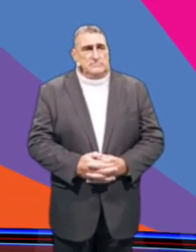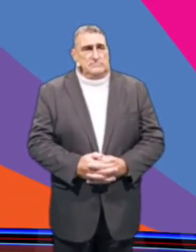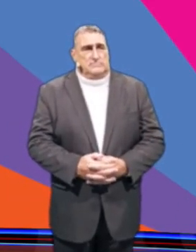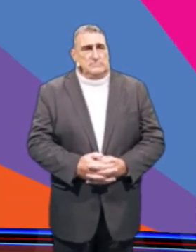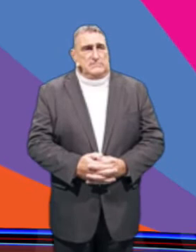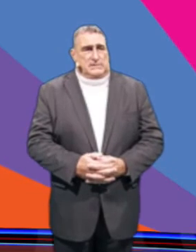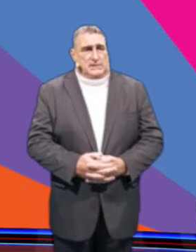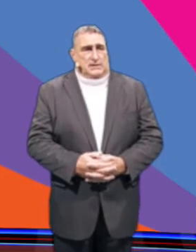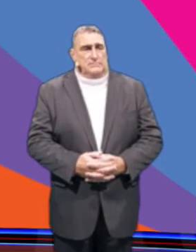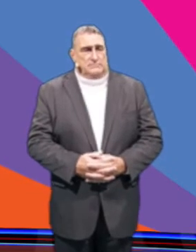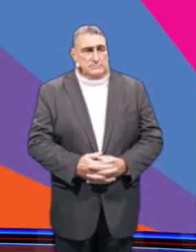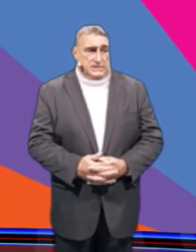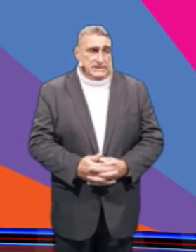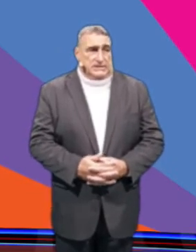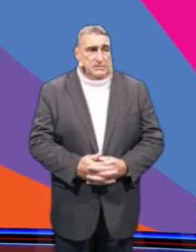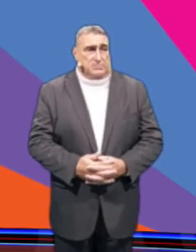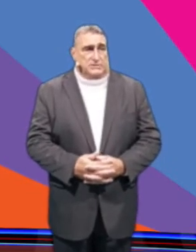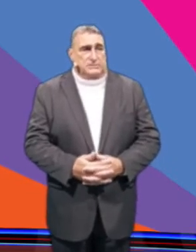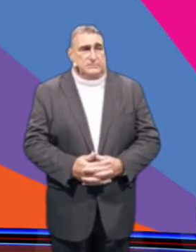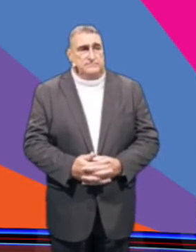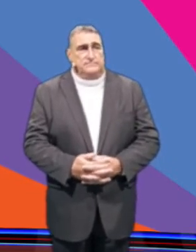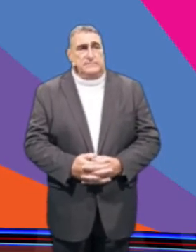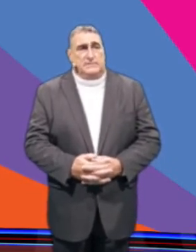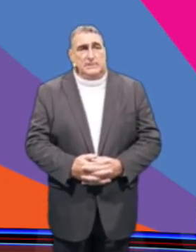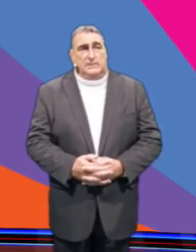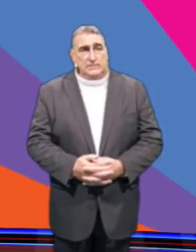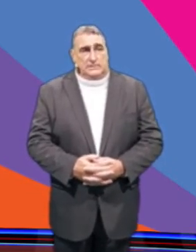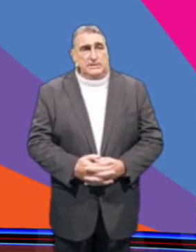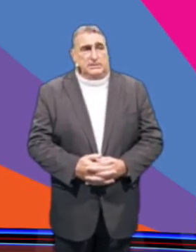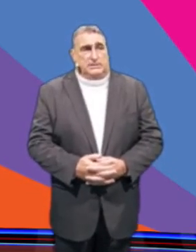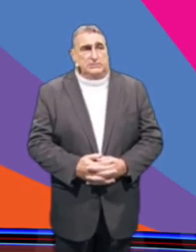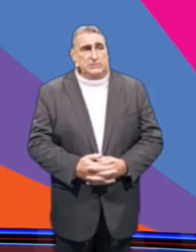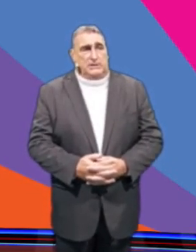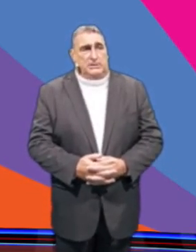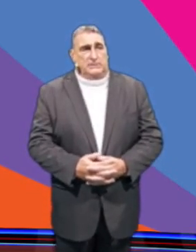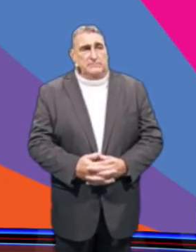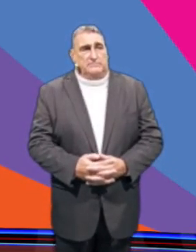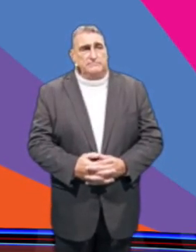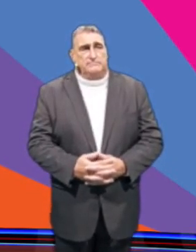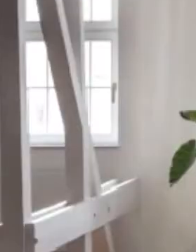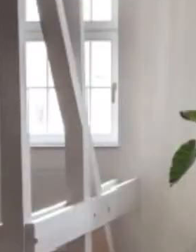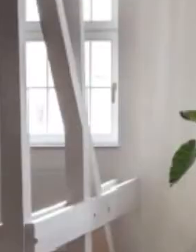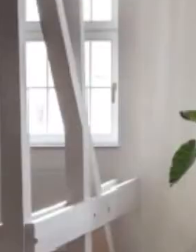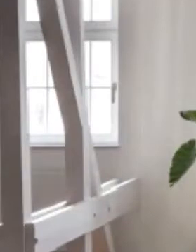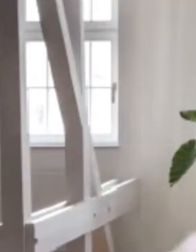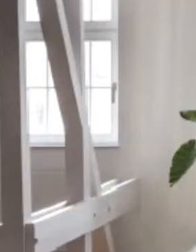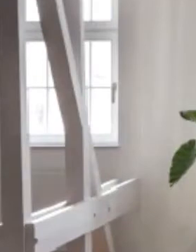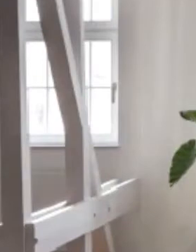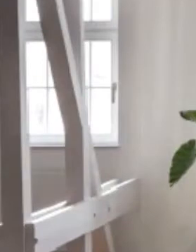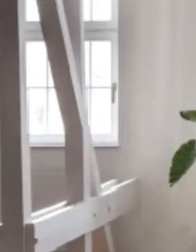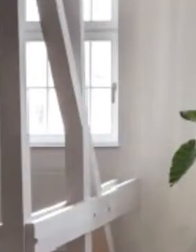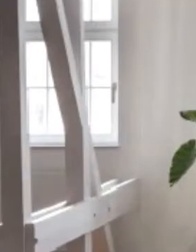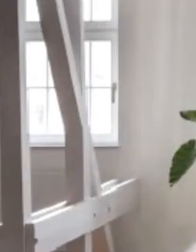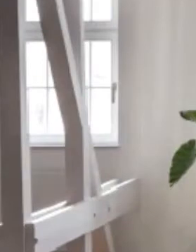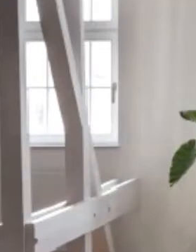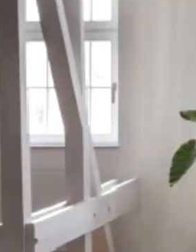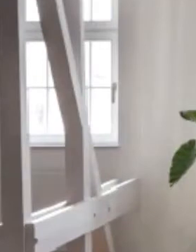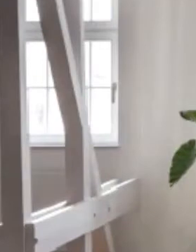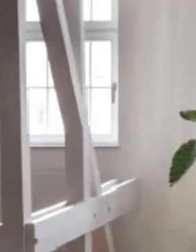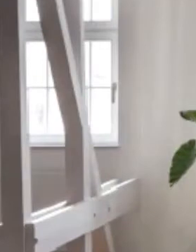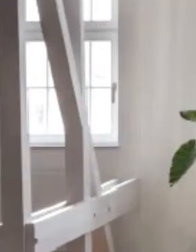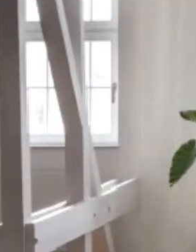aplíquenla. Claro. Y sí, tiene un proceso. ¿Estamos ahí? Sí, ¿Por totalmente. qué ocurre todo esto, Pedro Mario? ¿Por qué